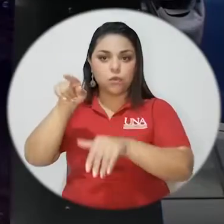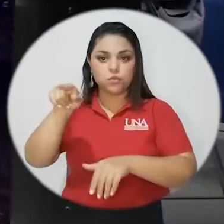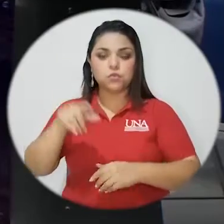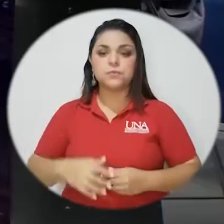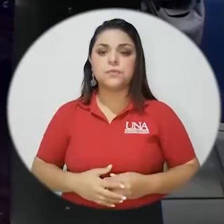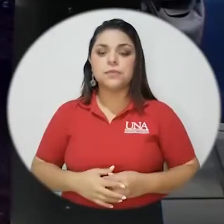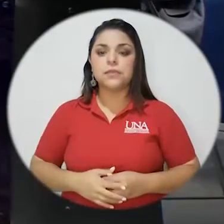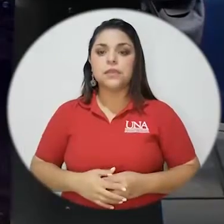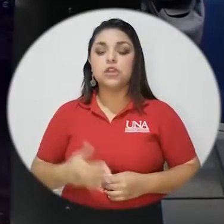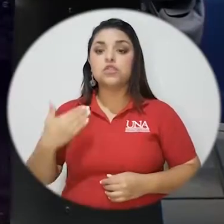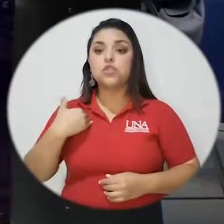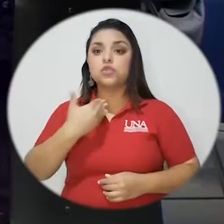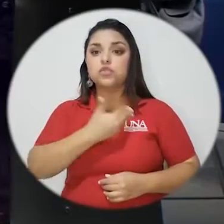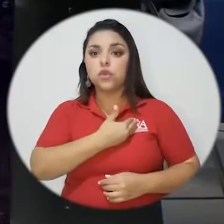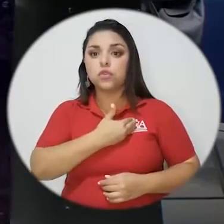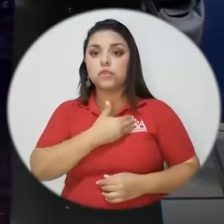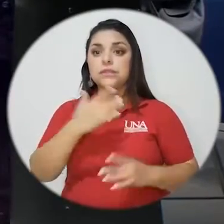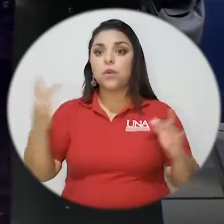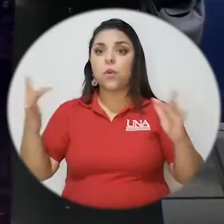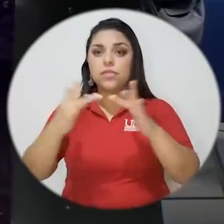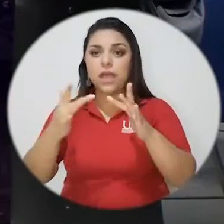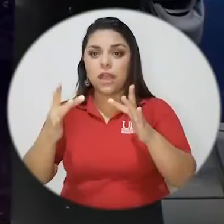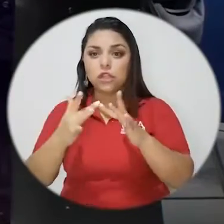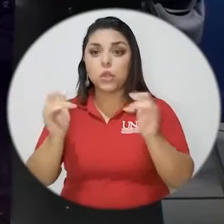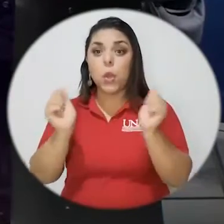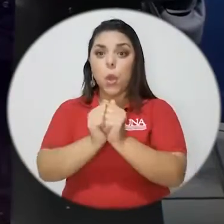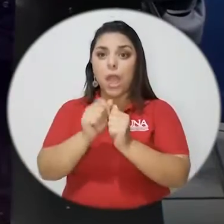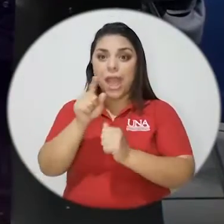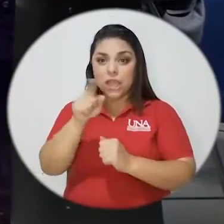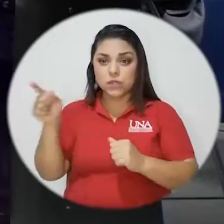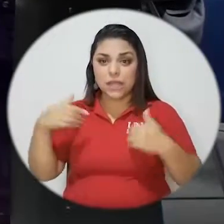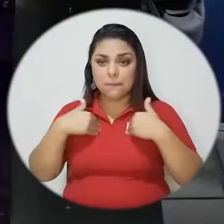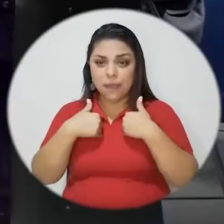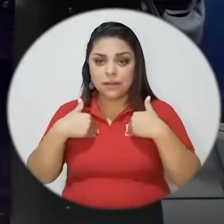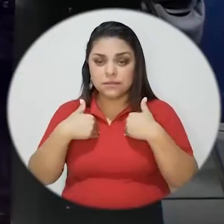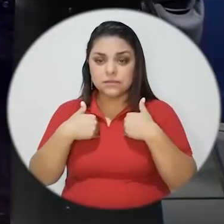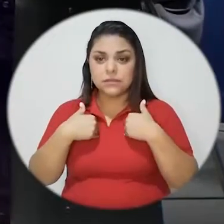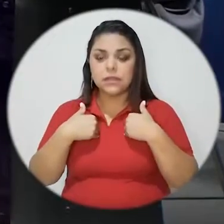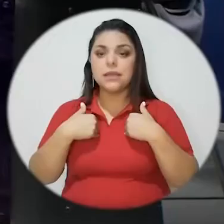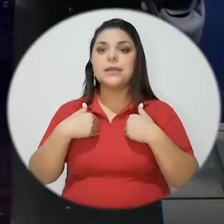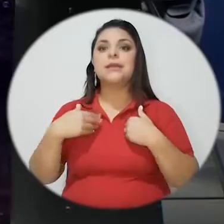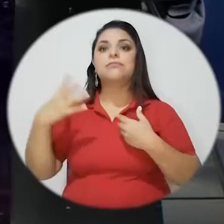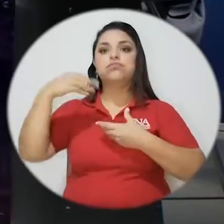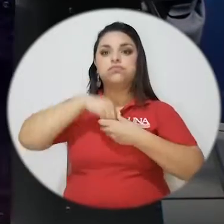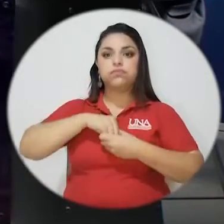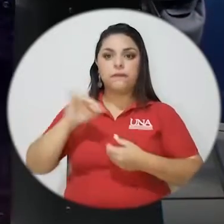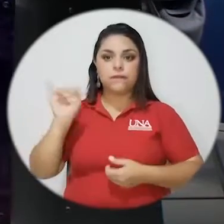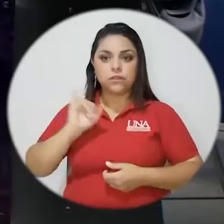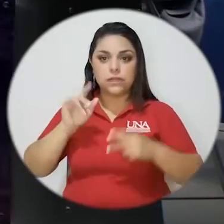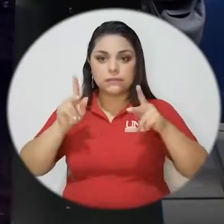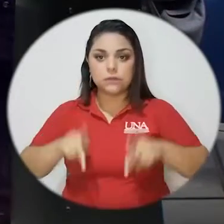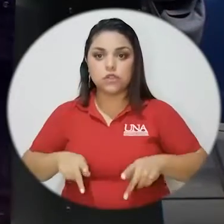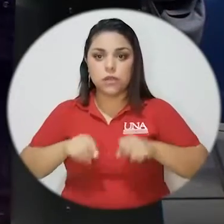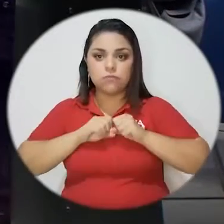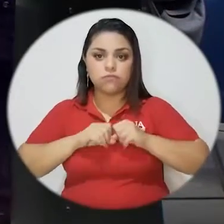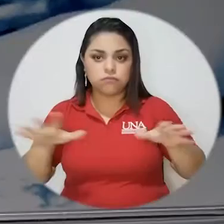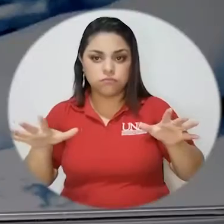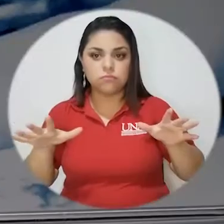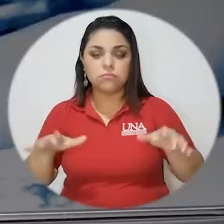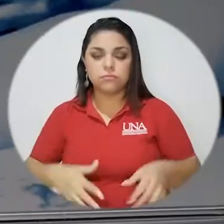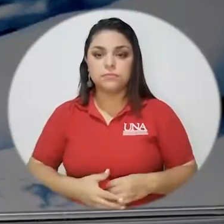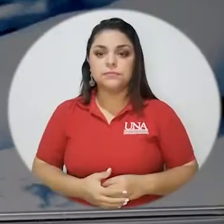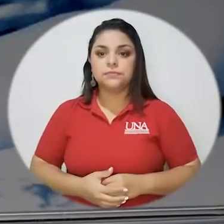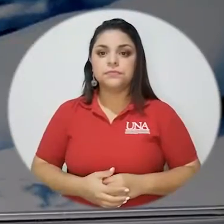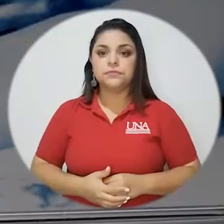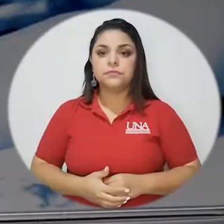de contacto precisamente con los reservorios y también la infección de las personas y la dispersión de ese agente infeccioso.